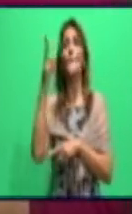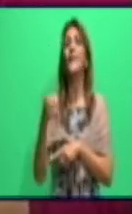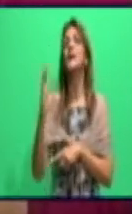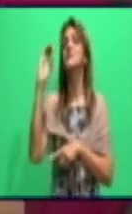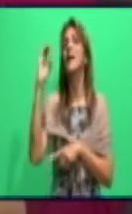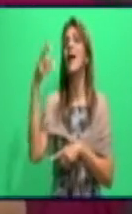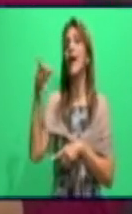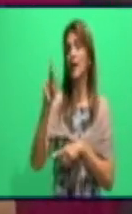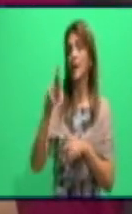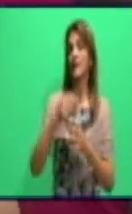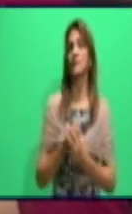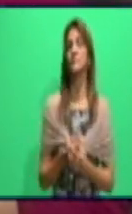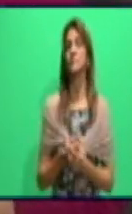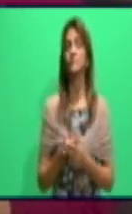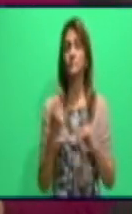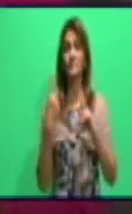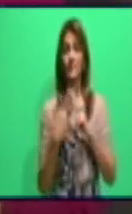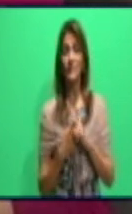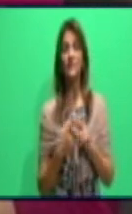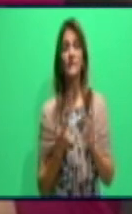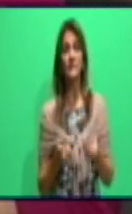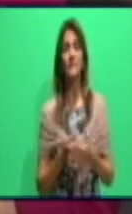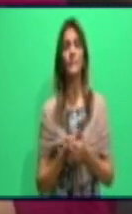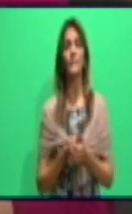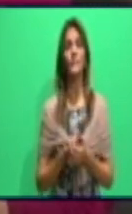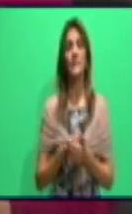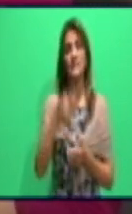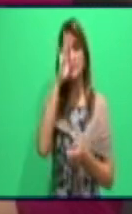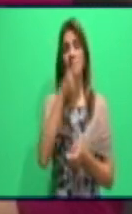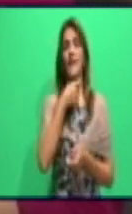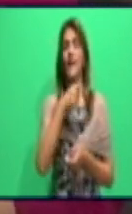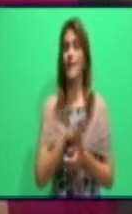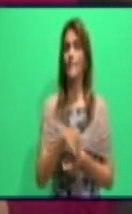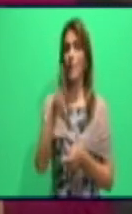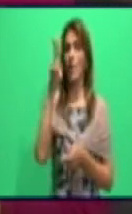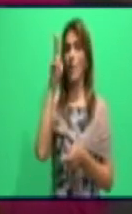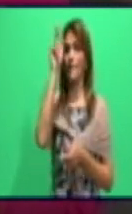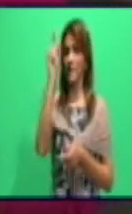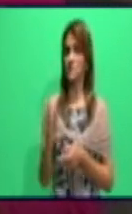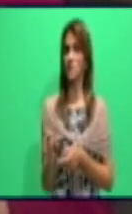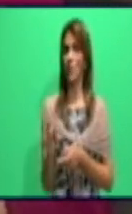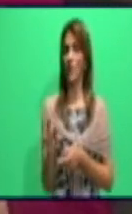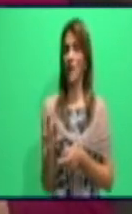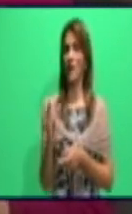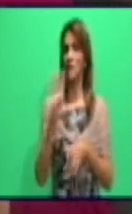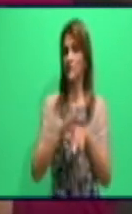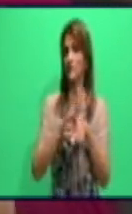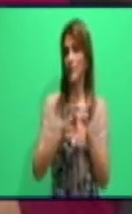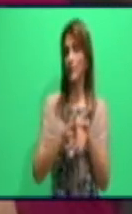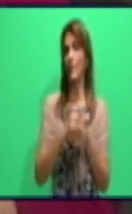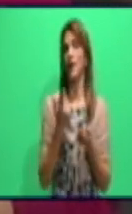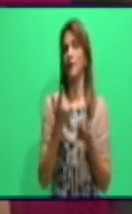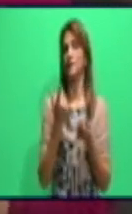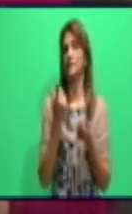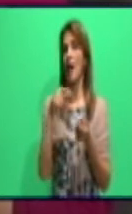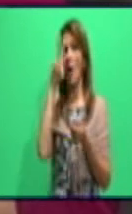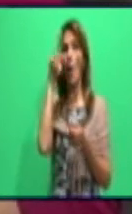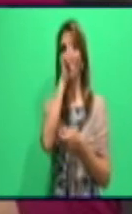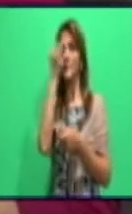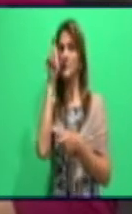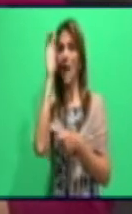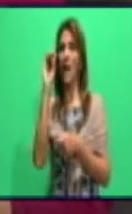en este caso el paciente que está hospitalizado debe de reclamar, exigir, ahí tienen el